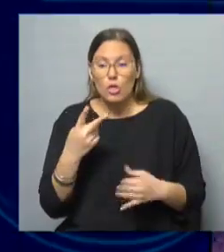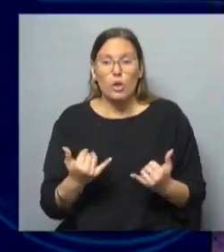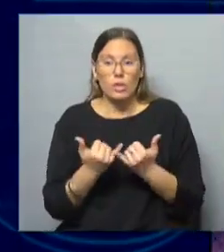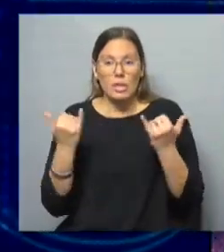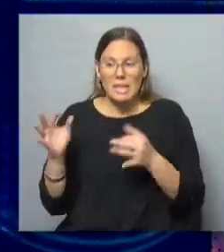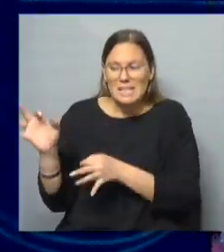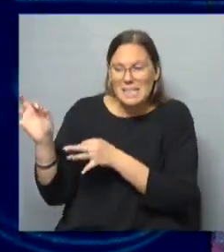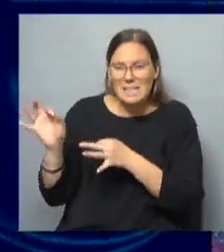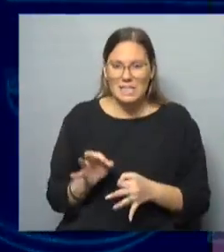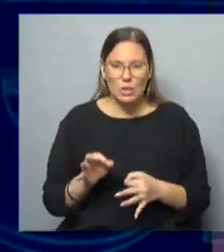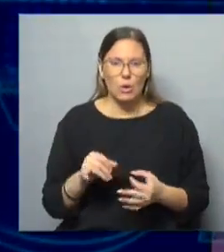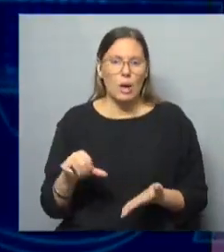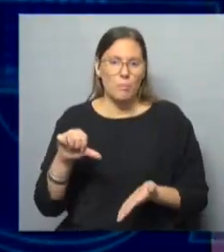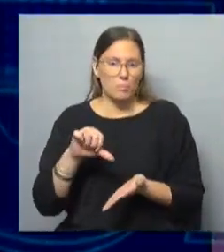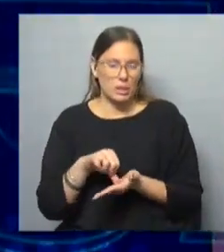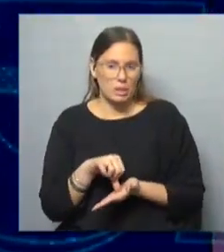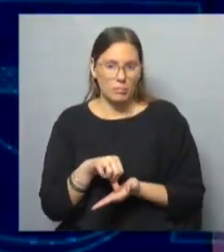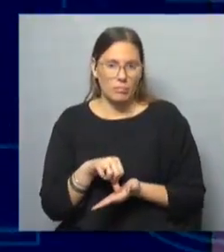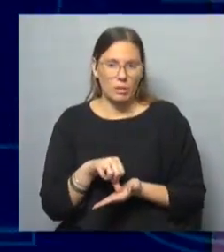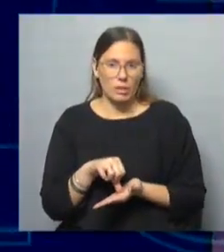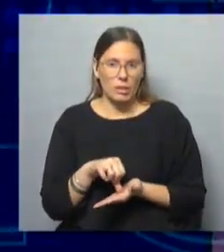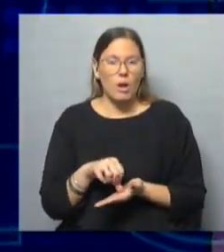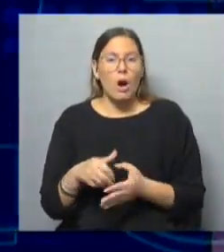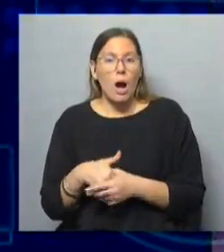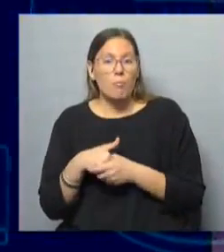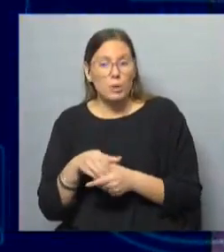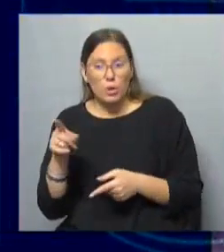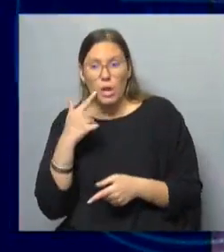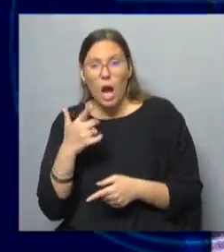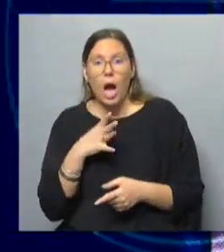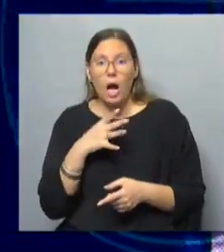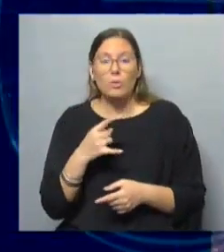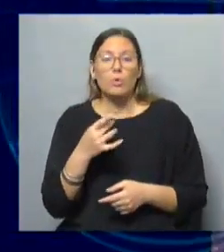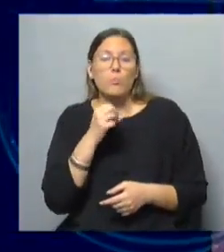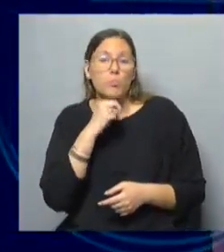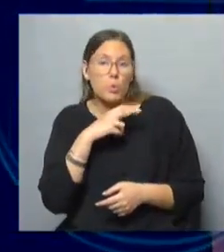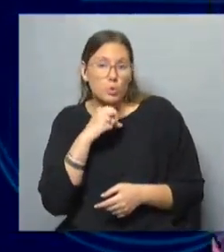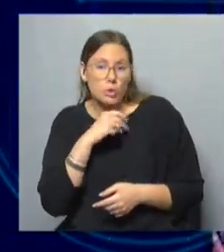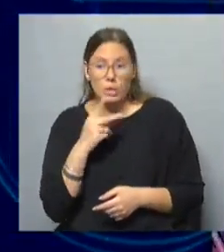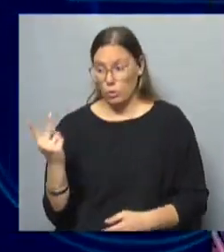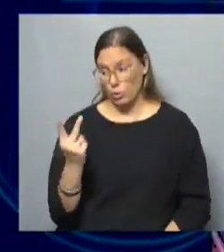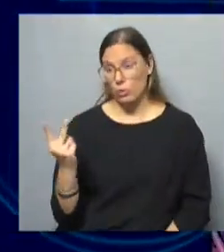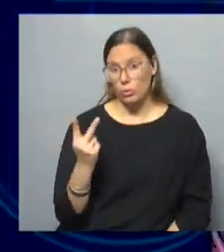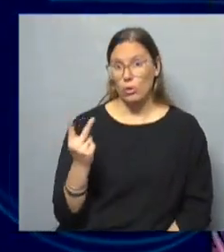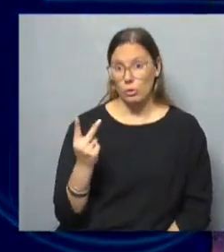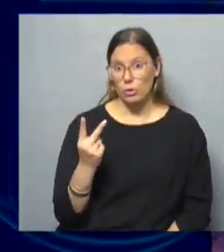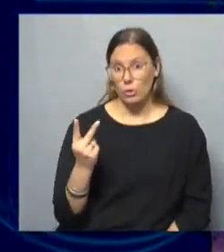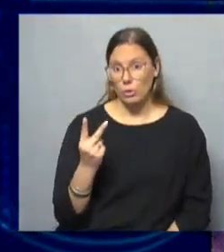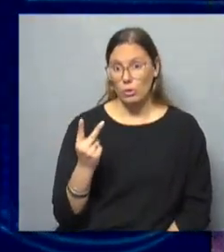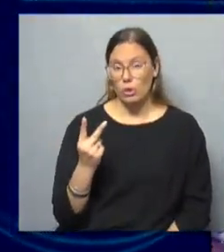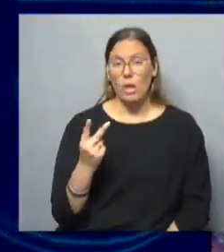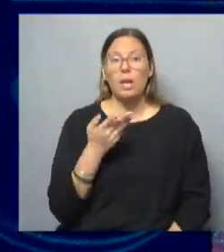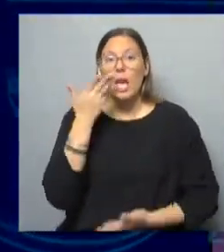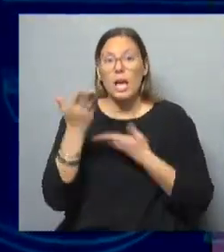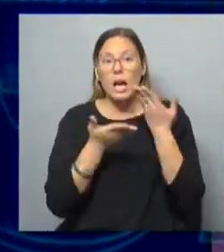que le había regresado al país. Y un amigo suyo le dijo, mira, hay unos botijas, que éramos nosotros, que